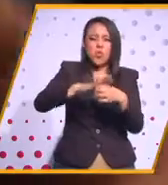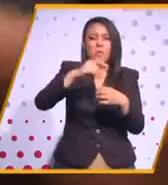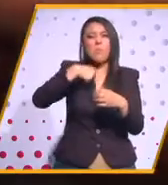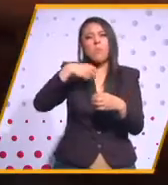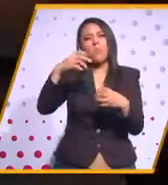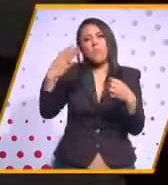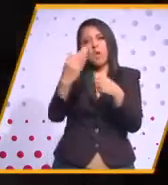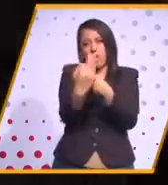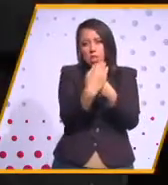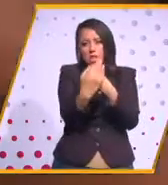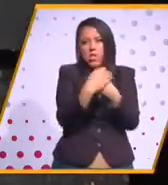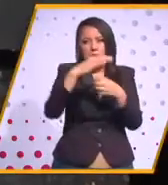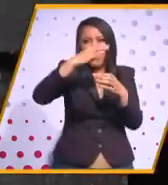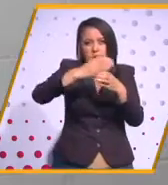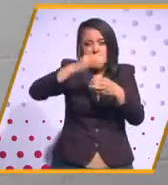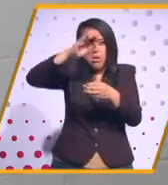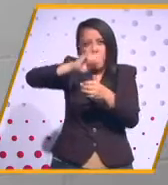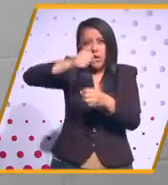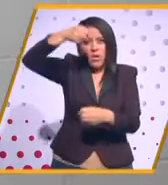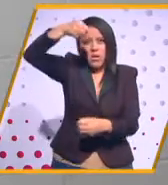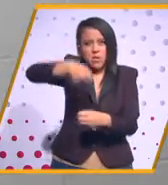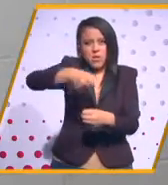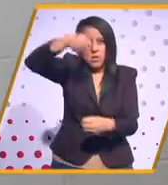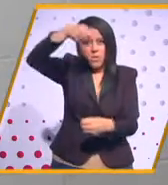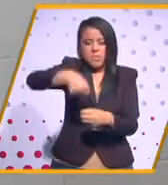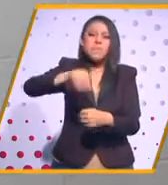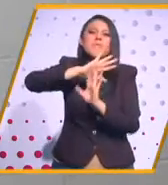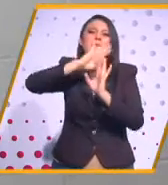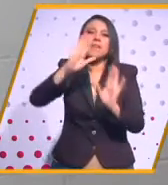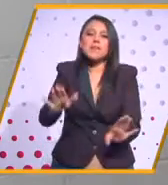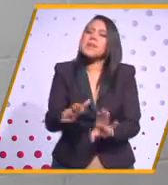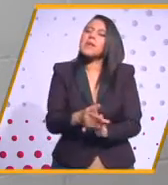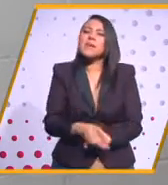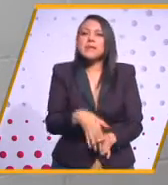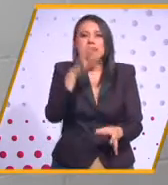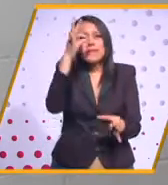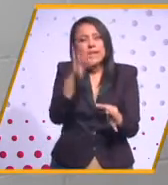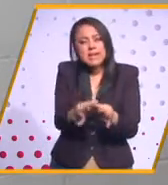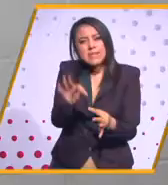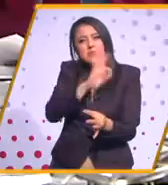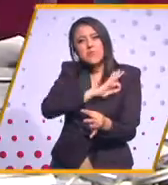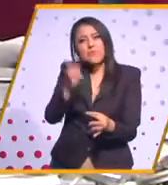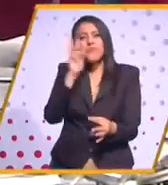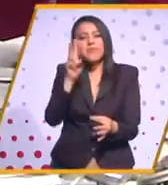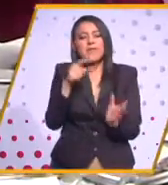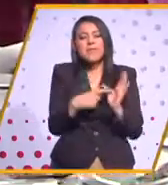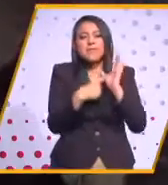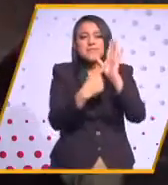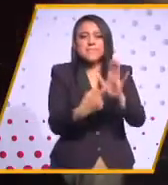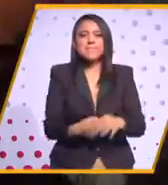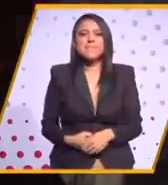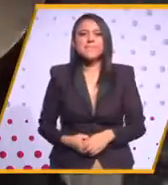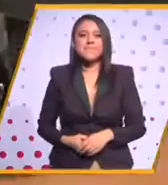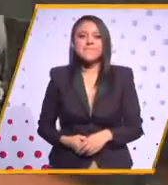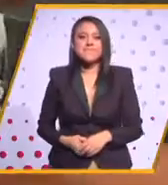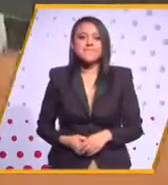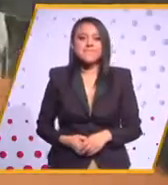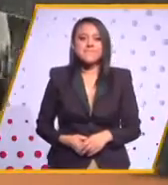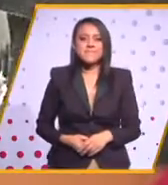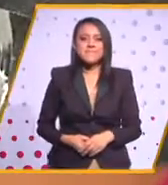se embute en una prensa manual. Y al final ya obtenemos un fotobotón armado.